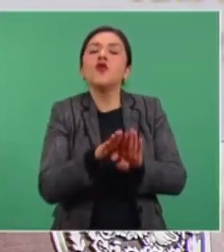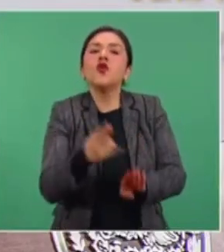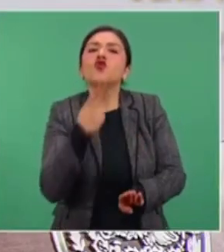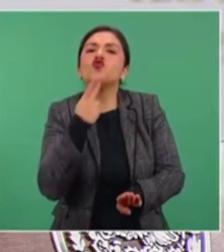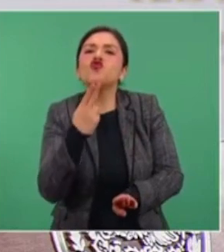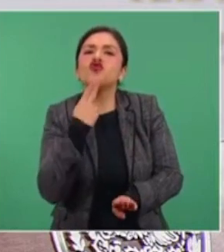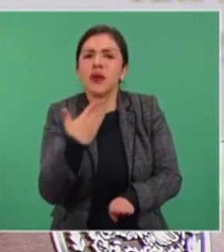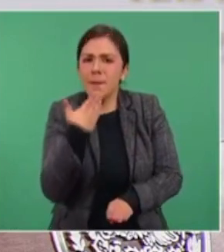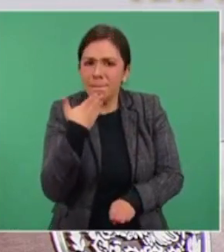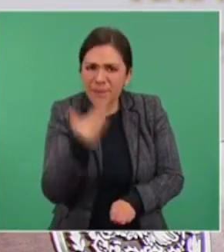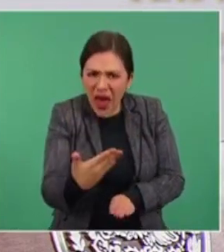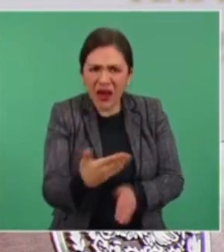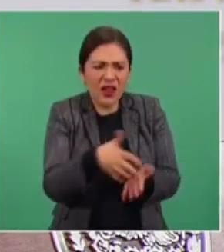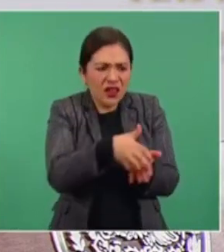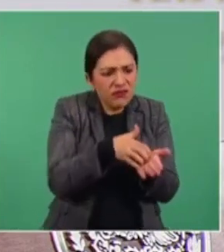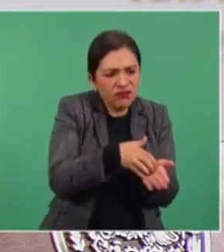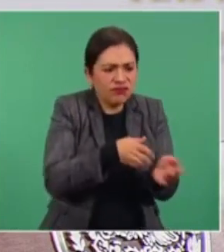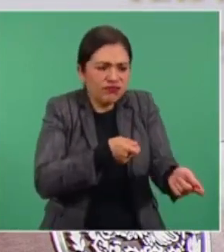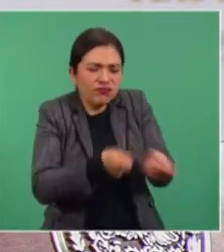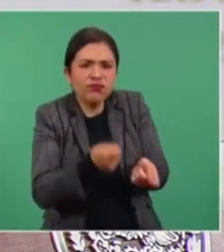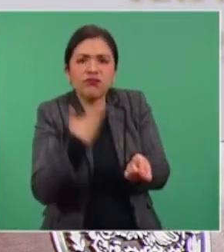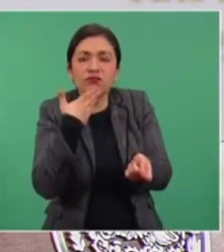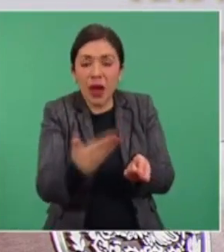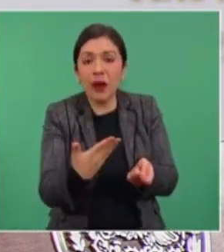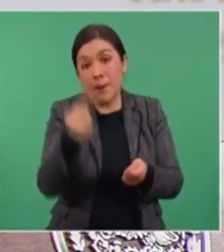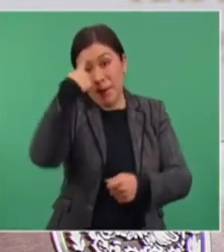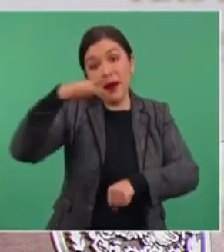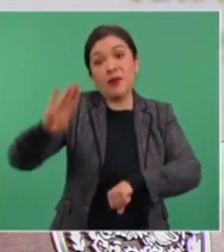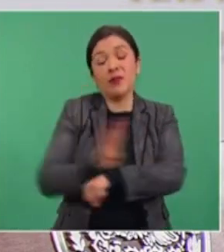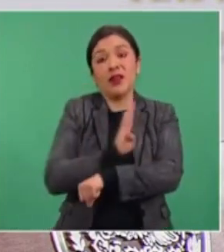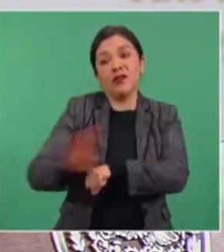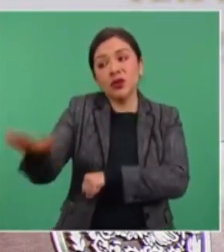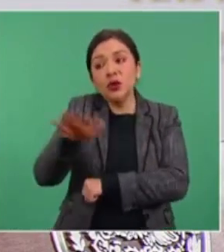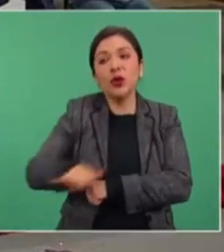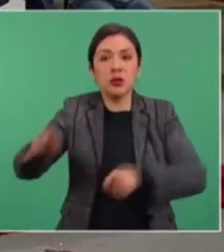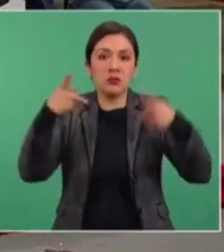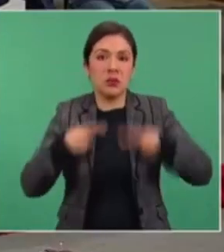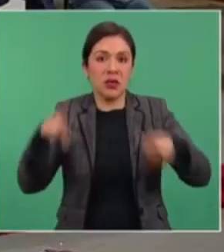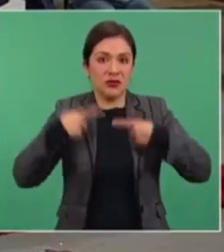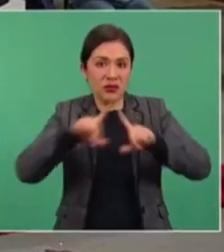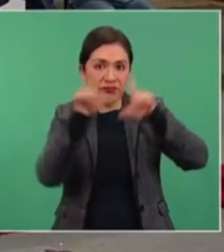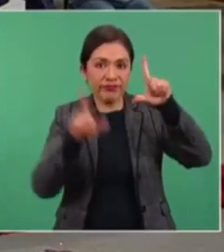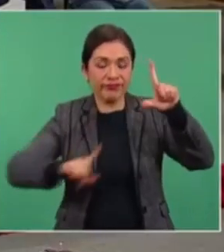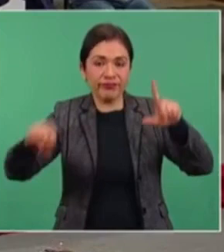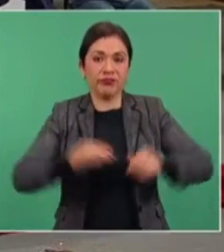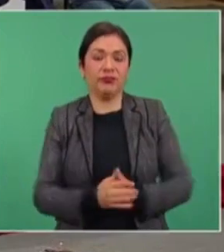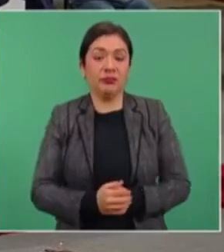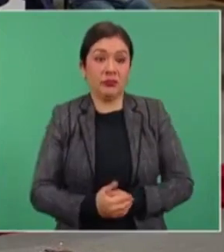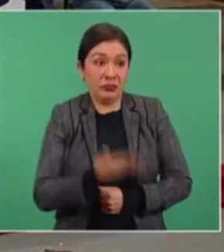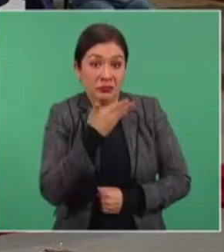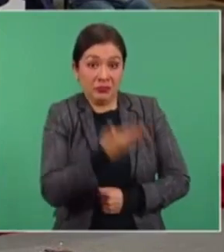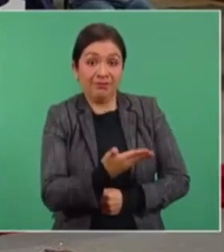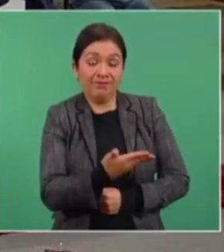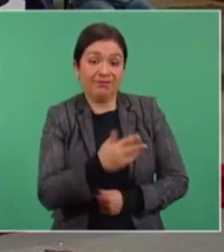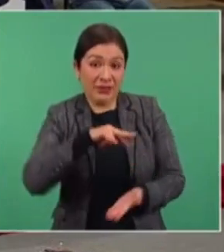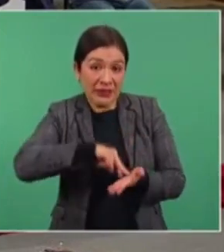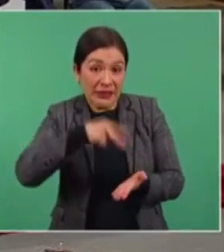racional y en beneficio de nuestro pueblo. Es un ingeniero